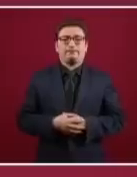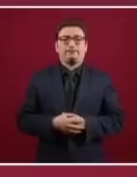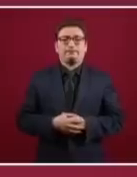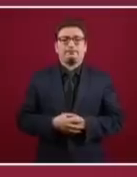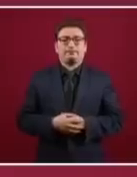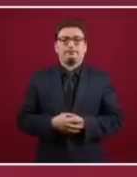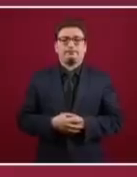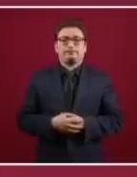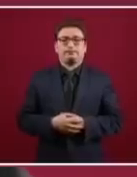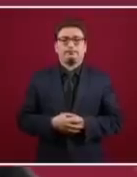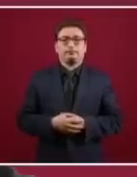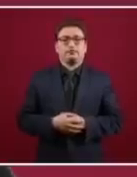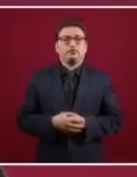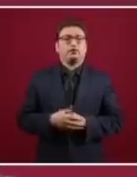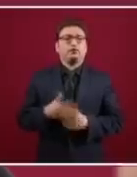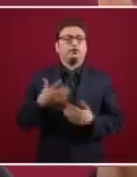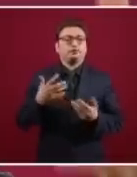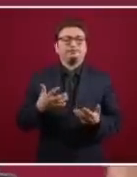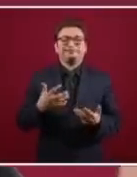buscando